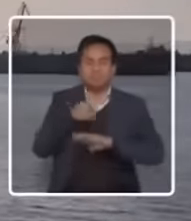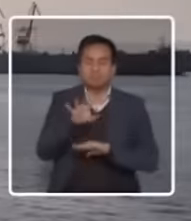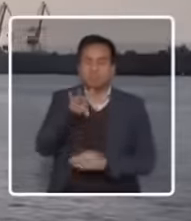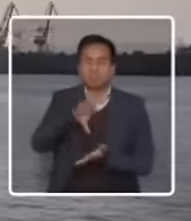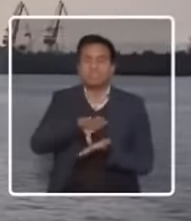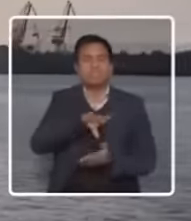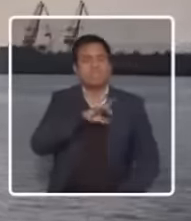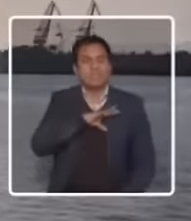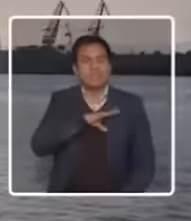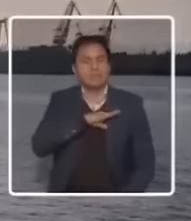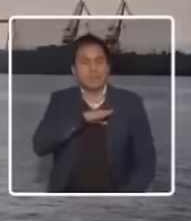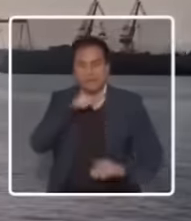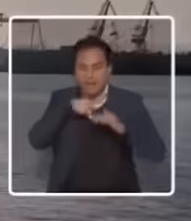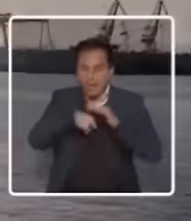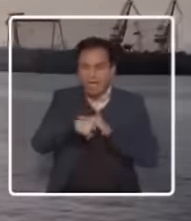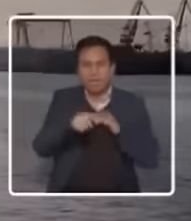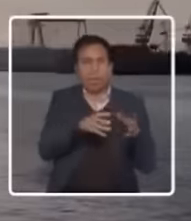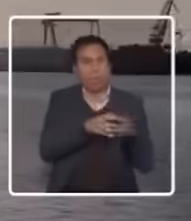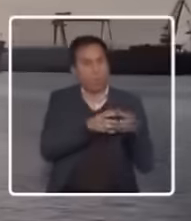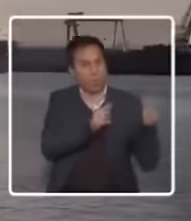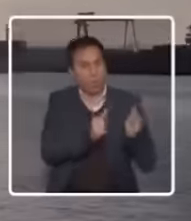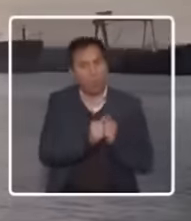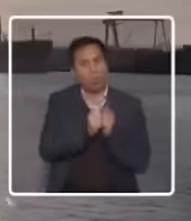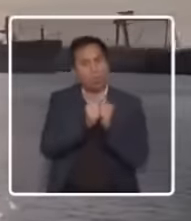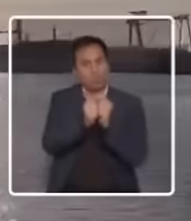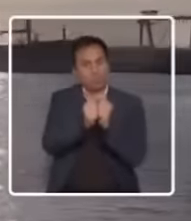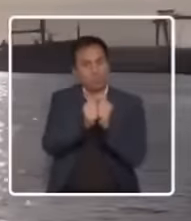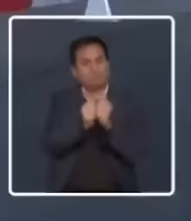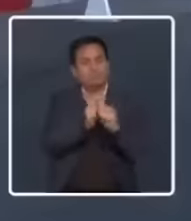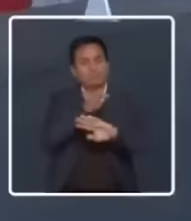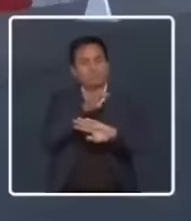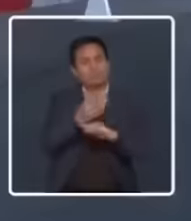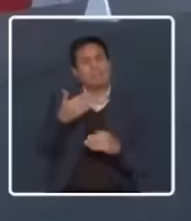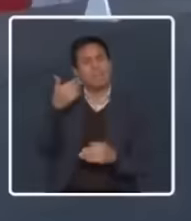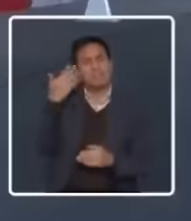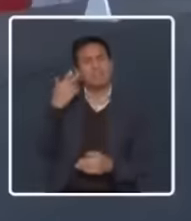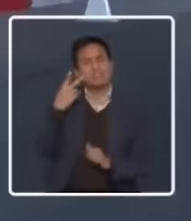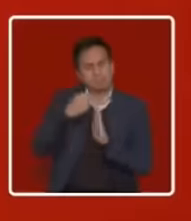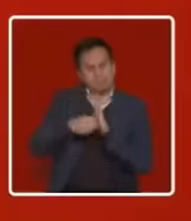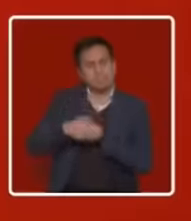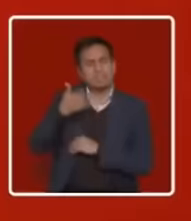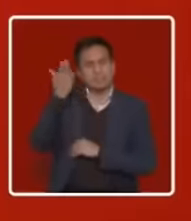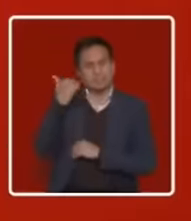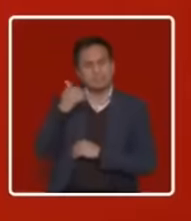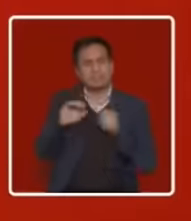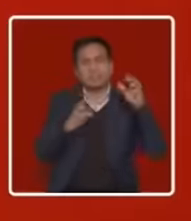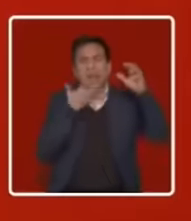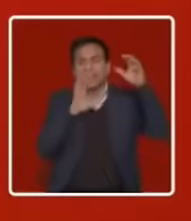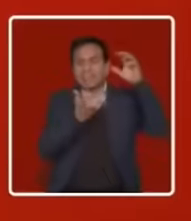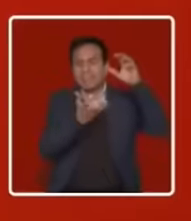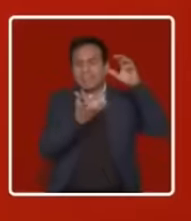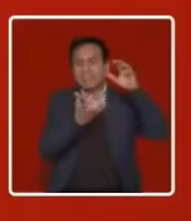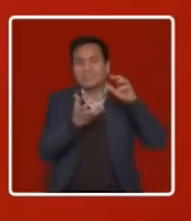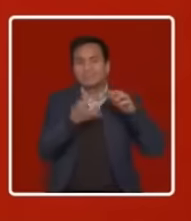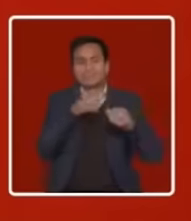país para ir en conjunto hace un par de meses a la Antártica a través